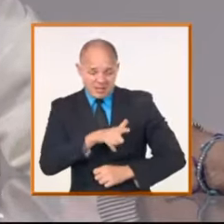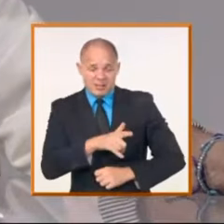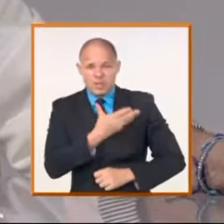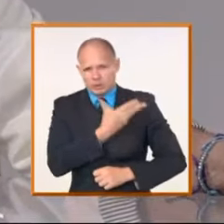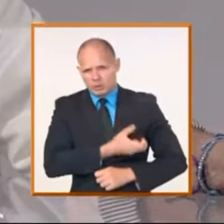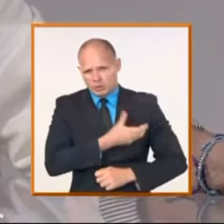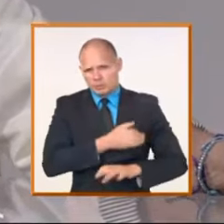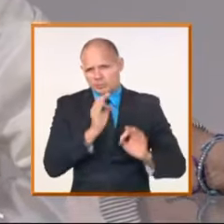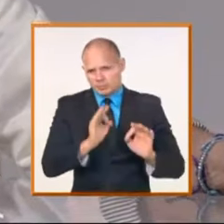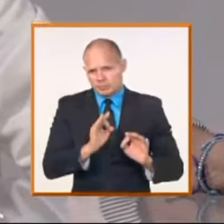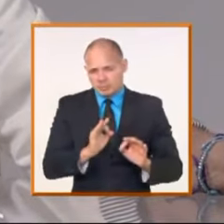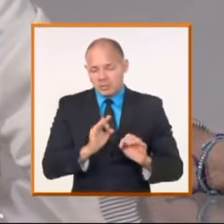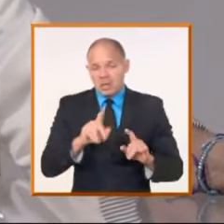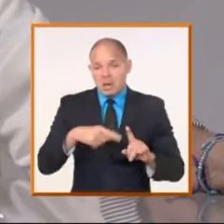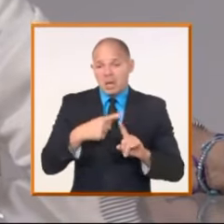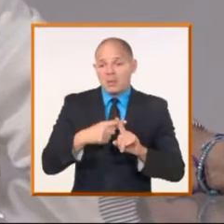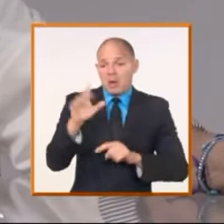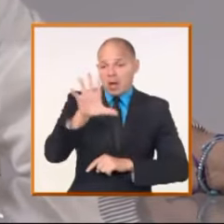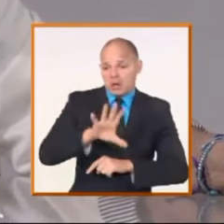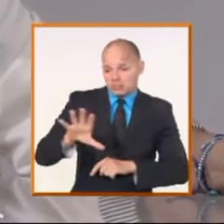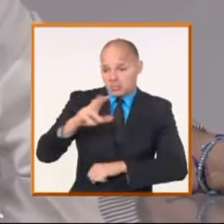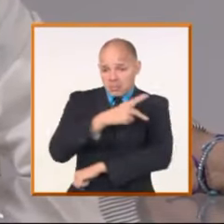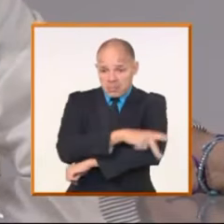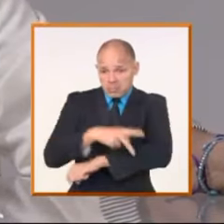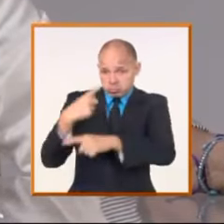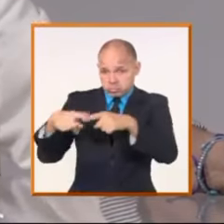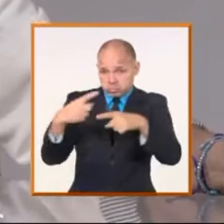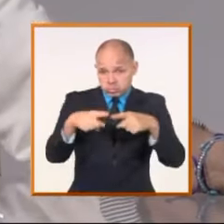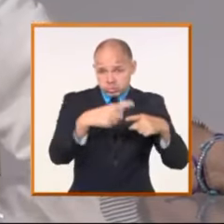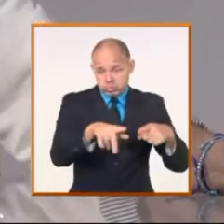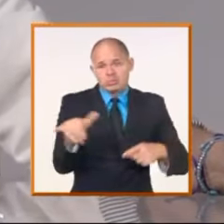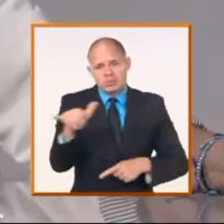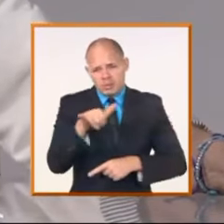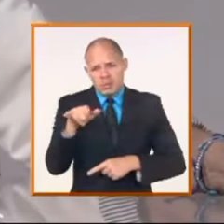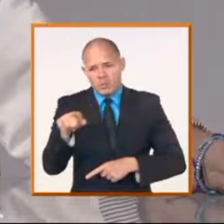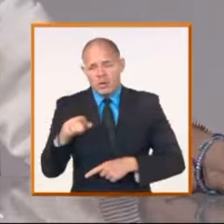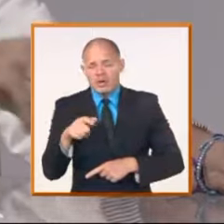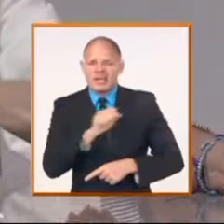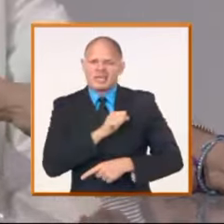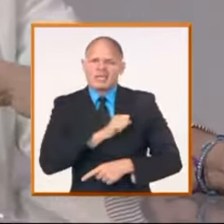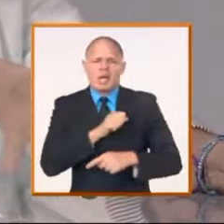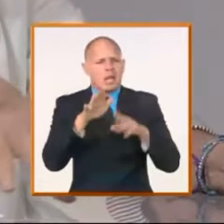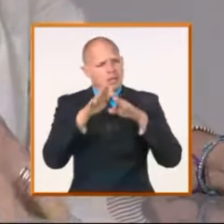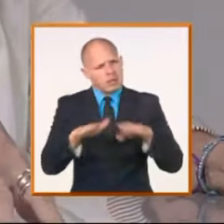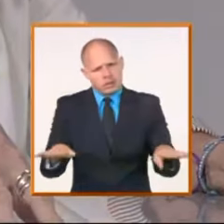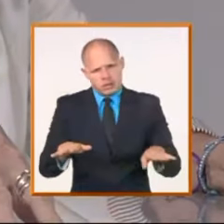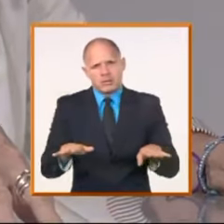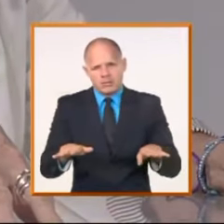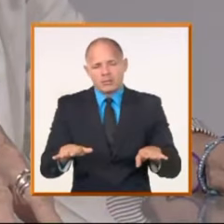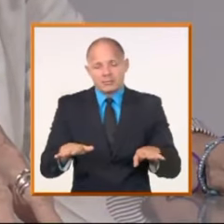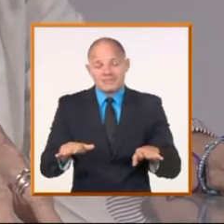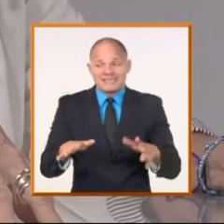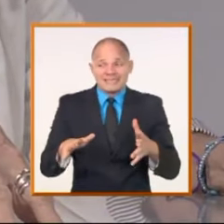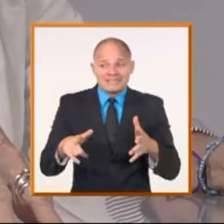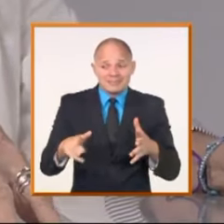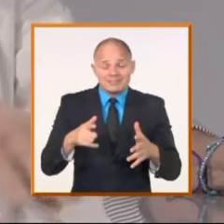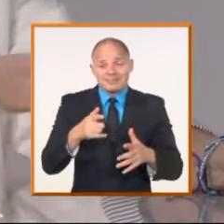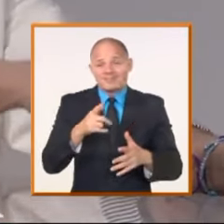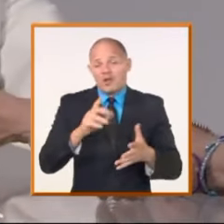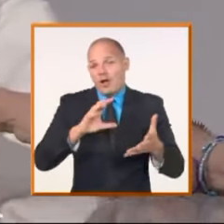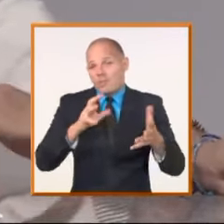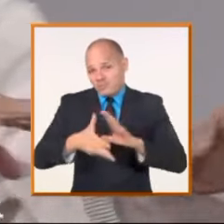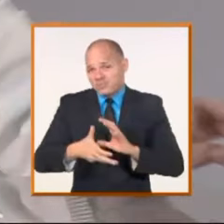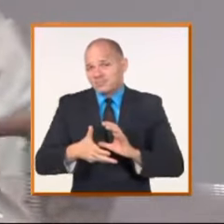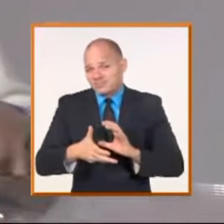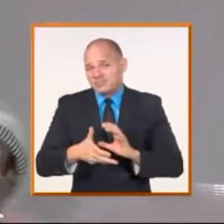hasta ahora, todo el mundo quiere paz porque no hemos hablado de otros poderes que también tienen que ver con esto, pero puede dificultarse el problema.